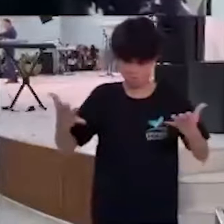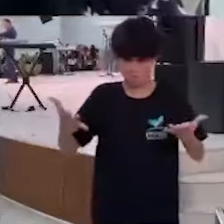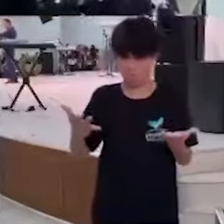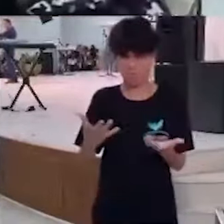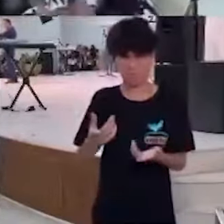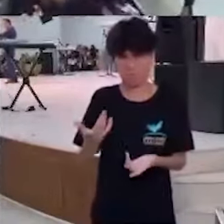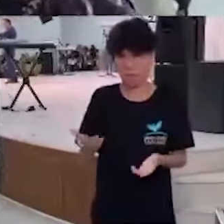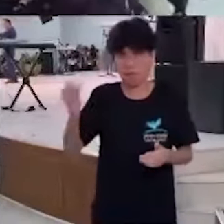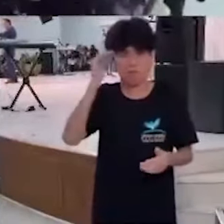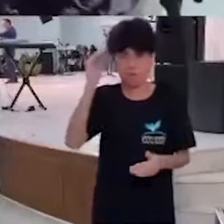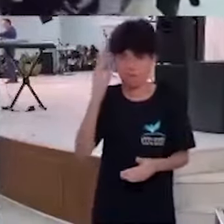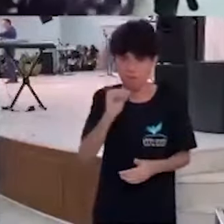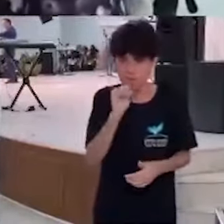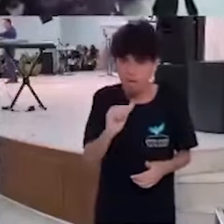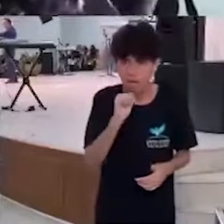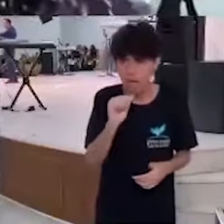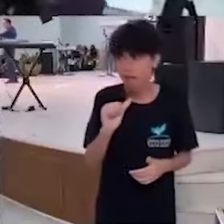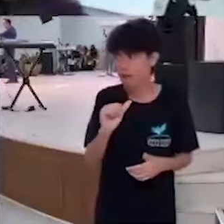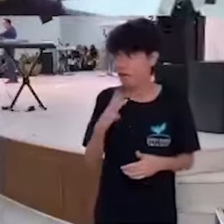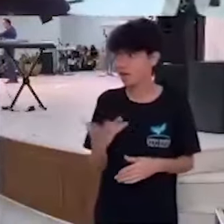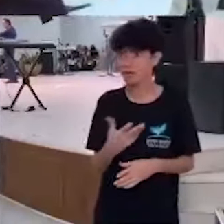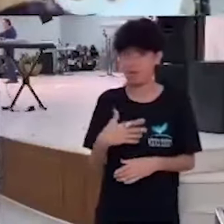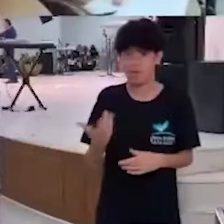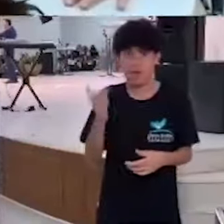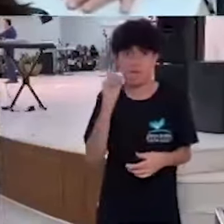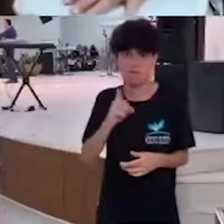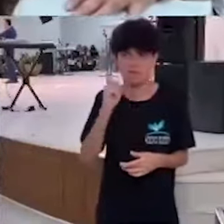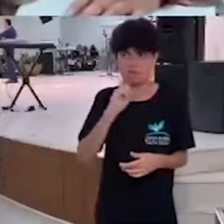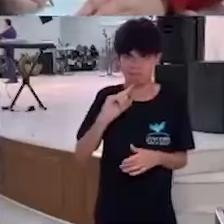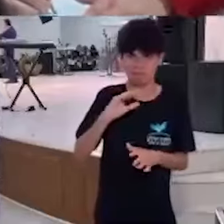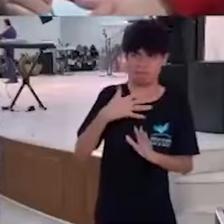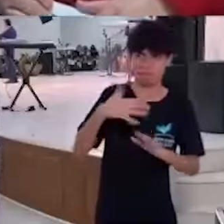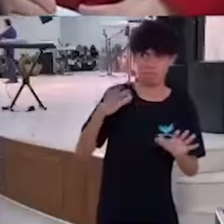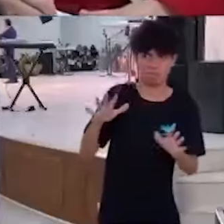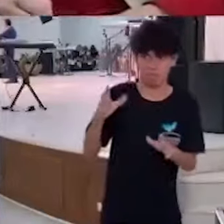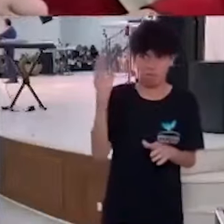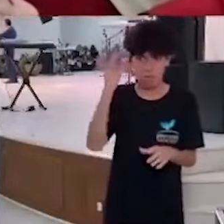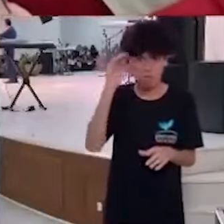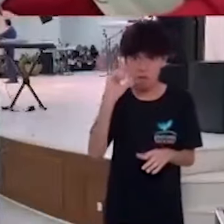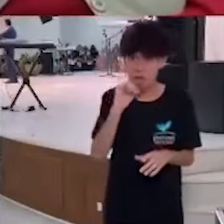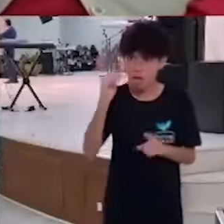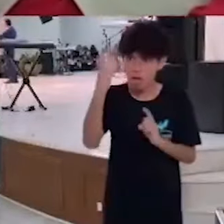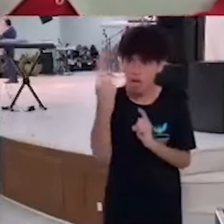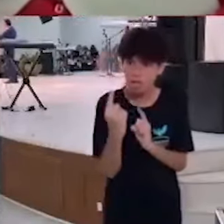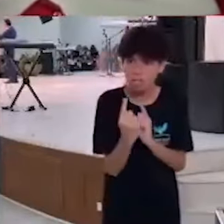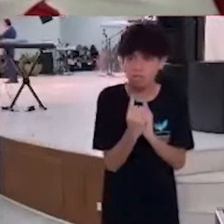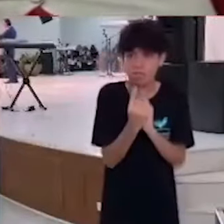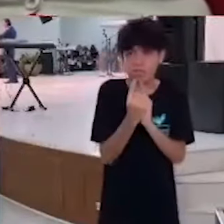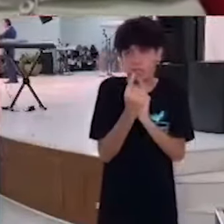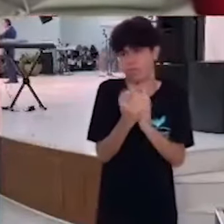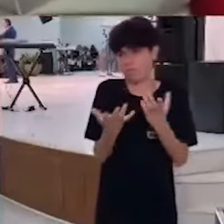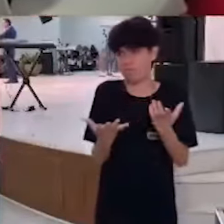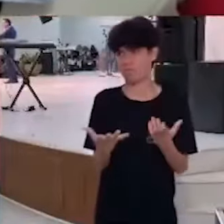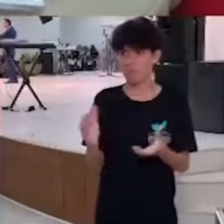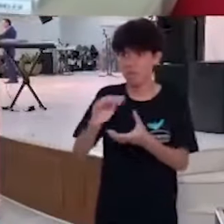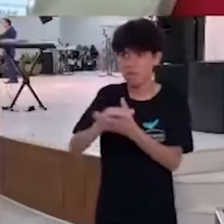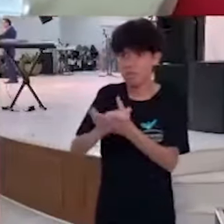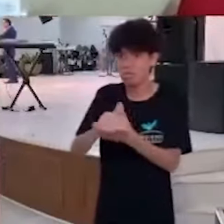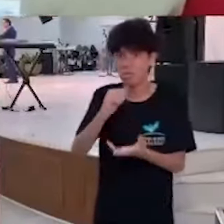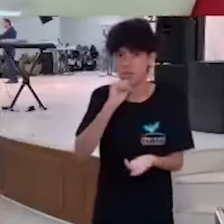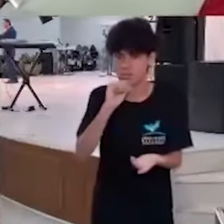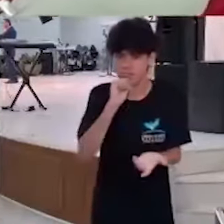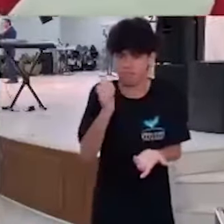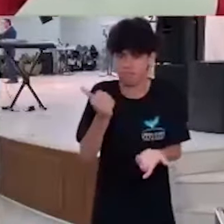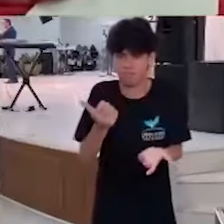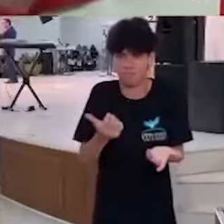dice la escritura. ¿Quién es la mujer extraña? La que no es tu esposa. Esa es la mujer extraña, la que no es tu prometida,